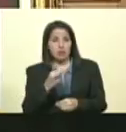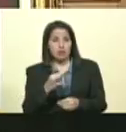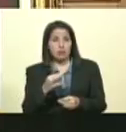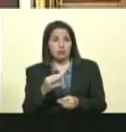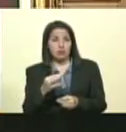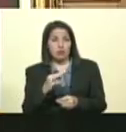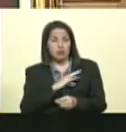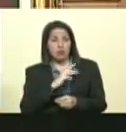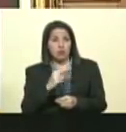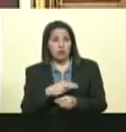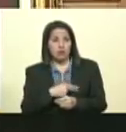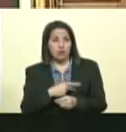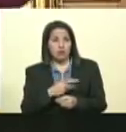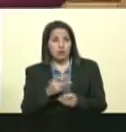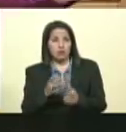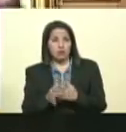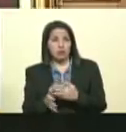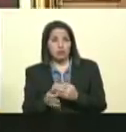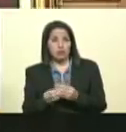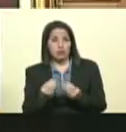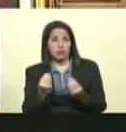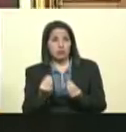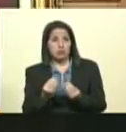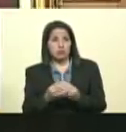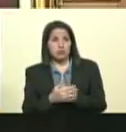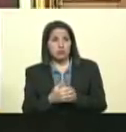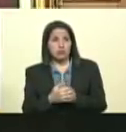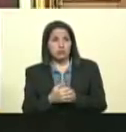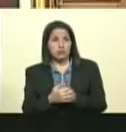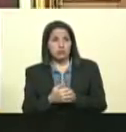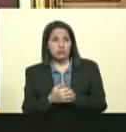seguimos trabajando, sumando, sumando,